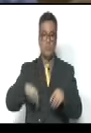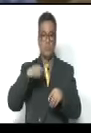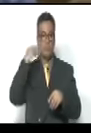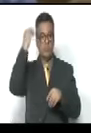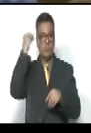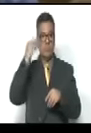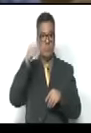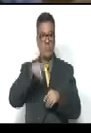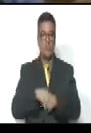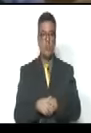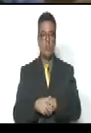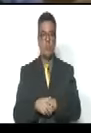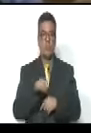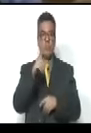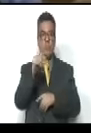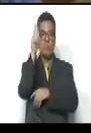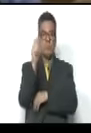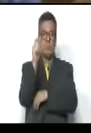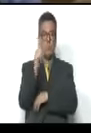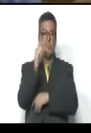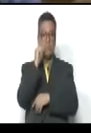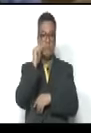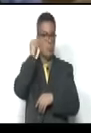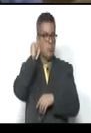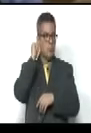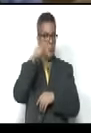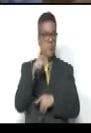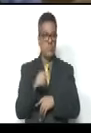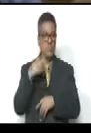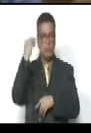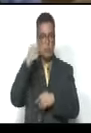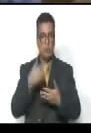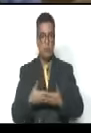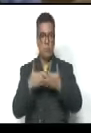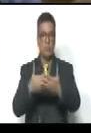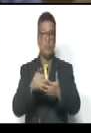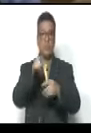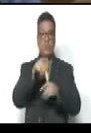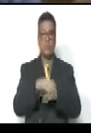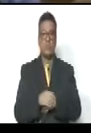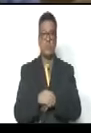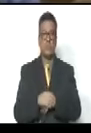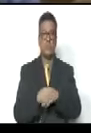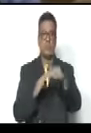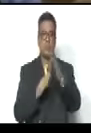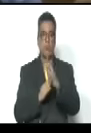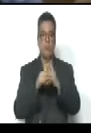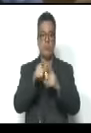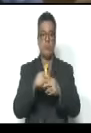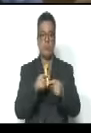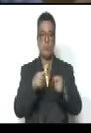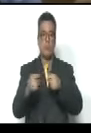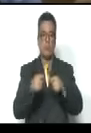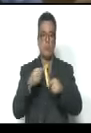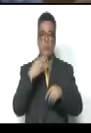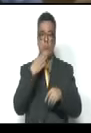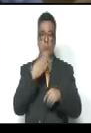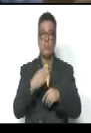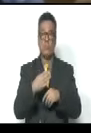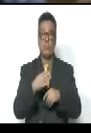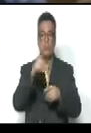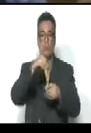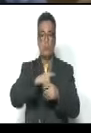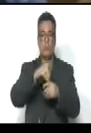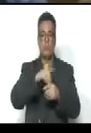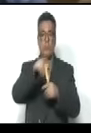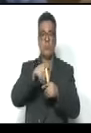considere pertinente, el diputado o diputada a quien se conceda la moción se limitará a suministrar o solicitar los